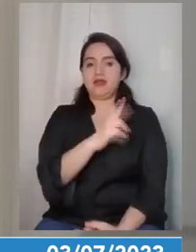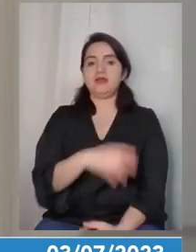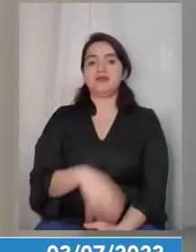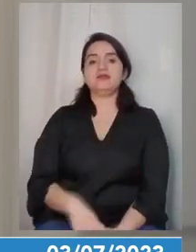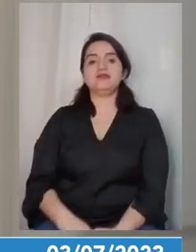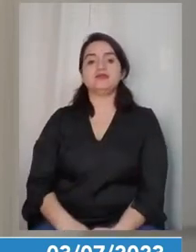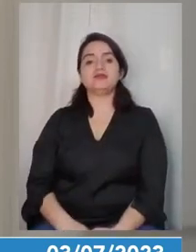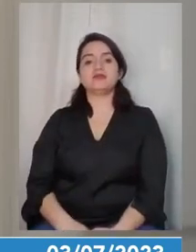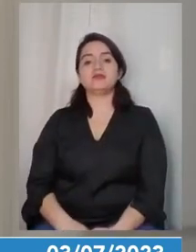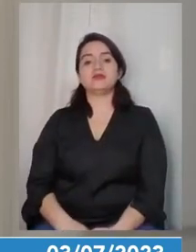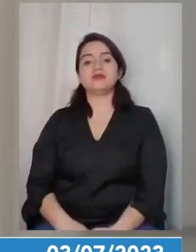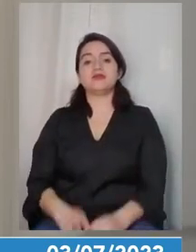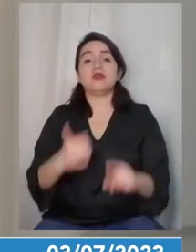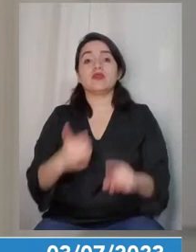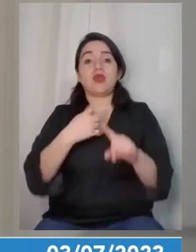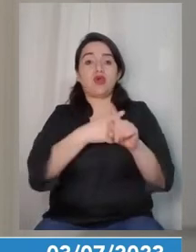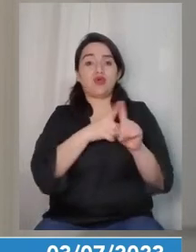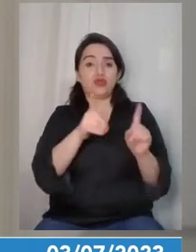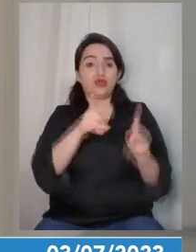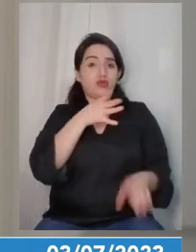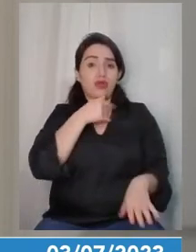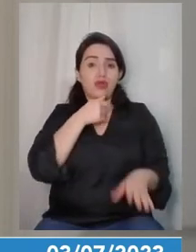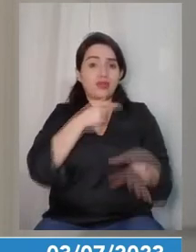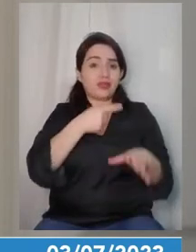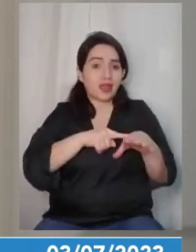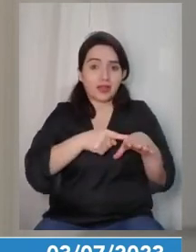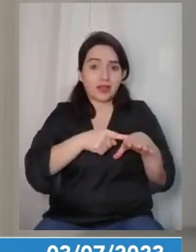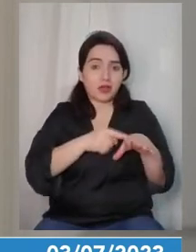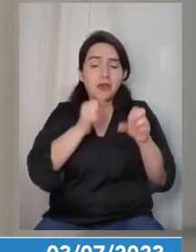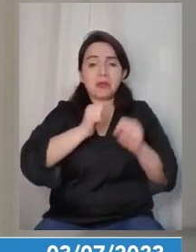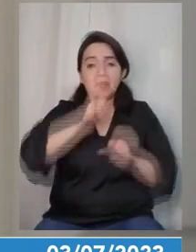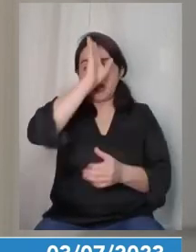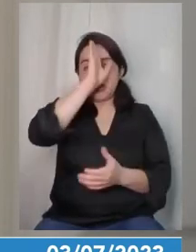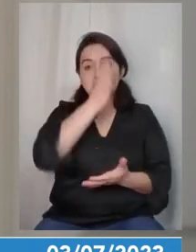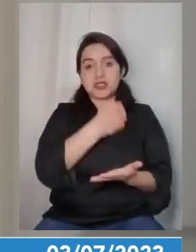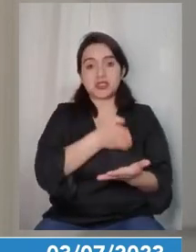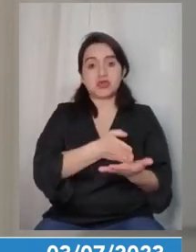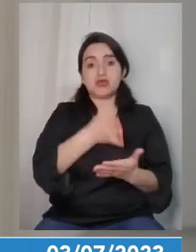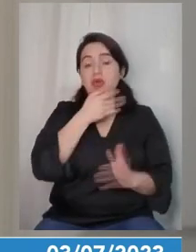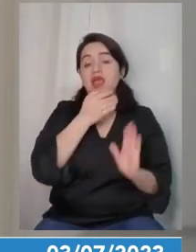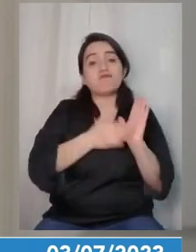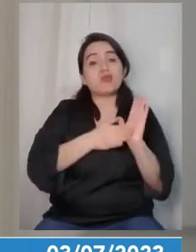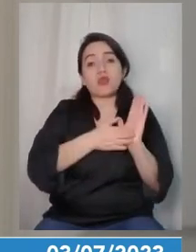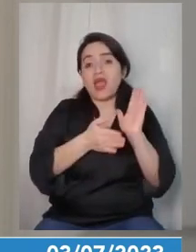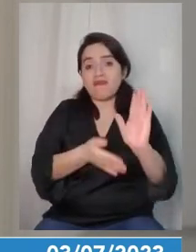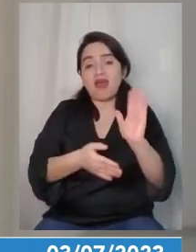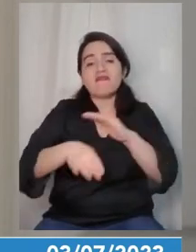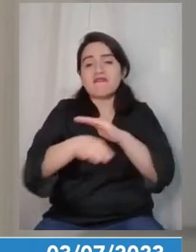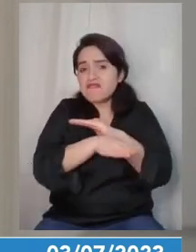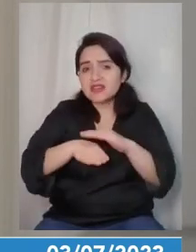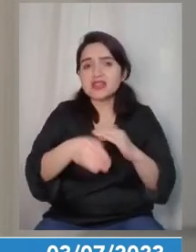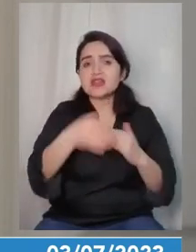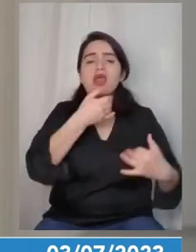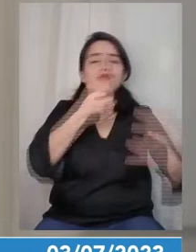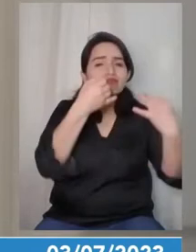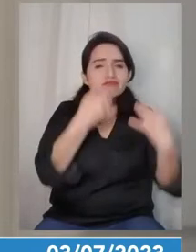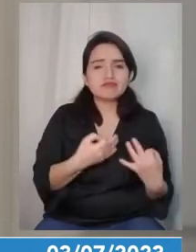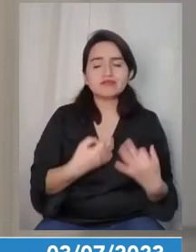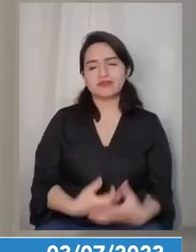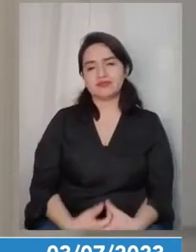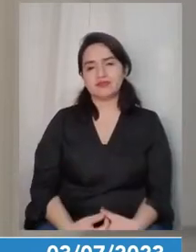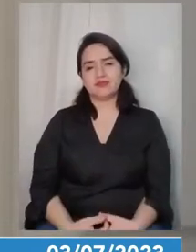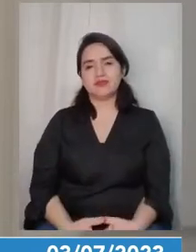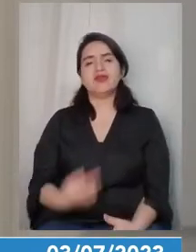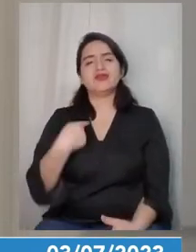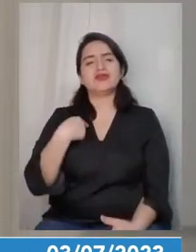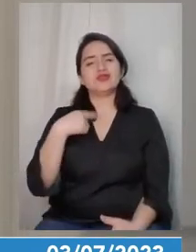tomarse decisiones que no estén fundadas o decisiones que no son razonables. Entonces, no logro entender, me parece que aquí lo que están trayendo es un problema